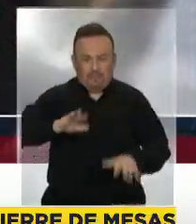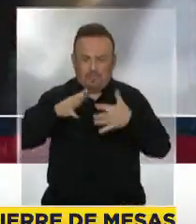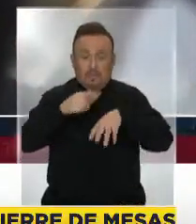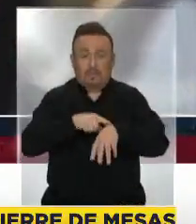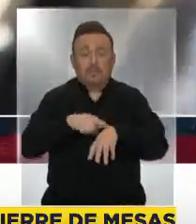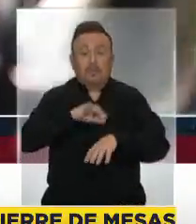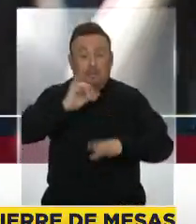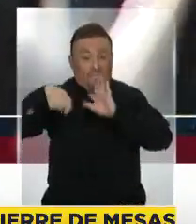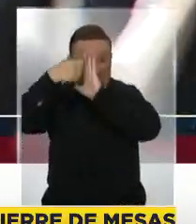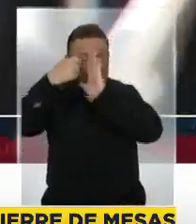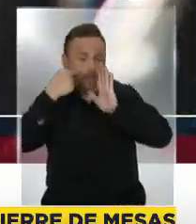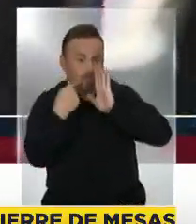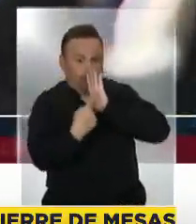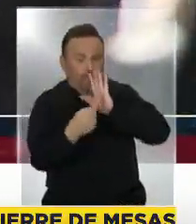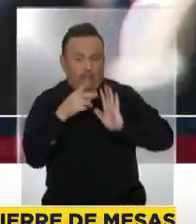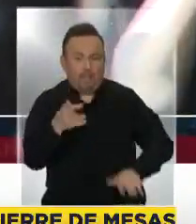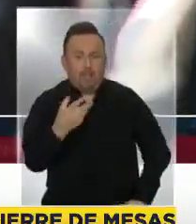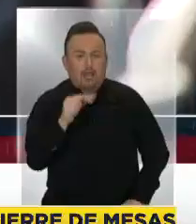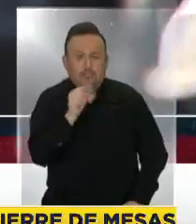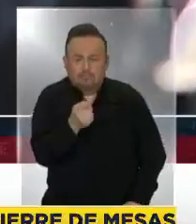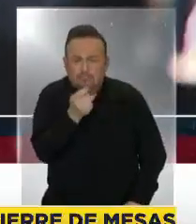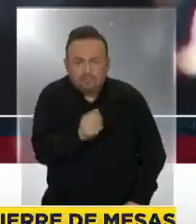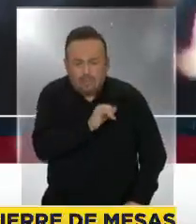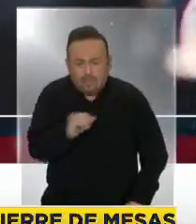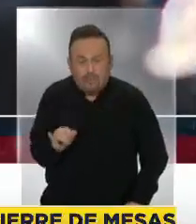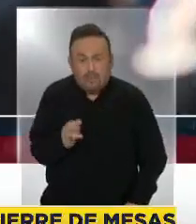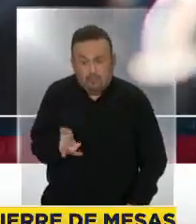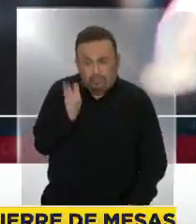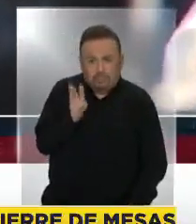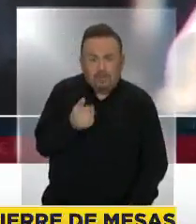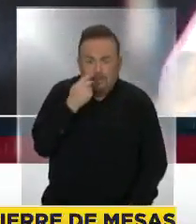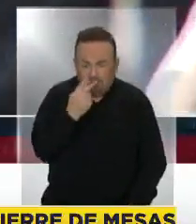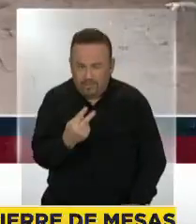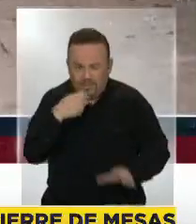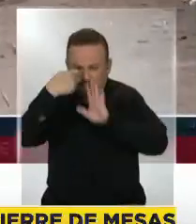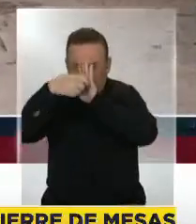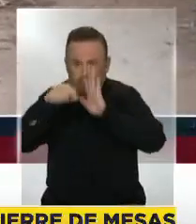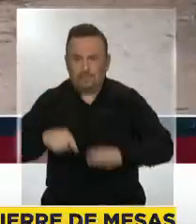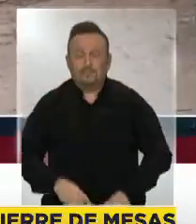aproximadamente. Vamos a ver ese video, que es muy poquitito rato después de que se produjera este episodio. Veamos.